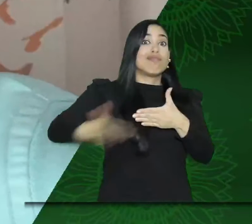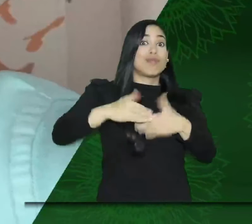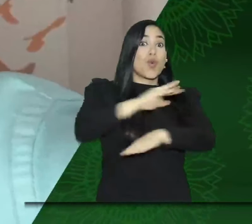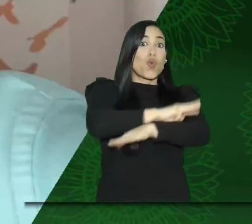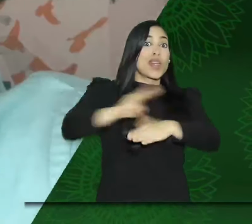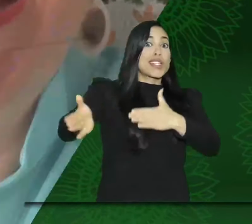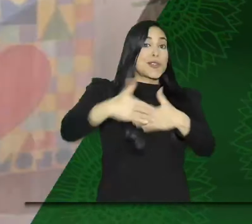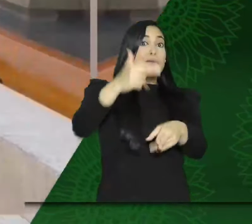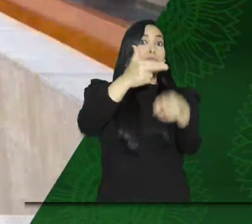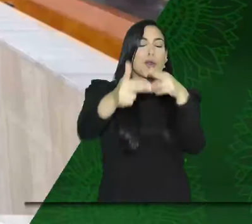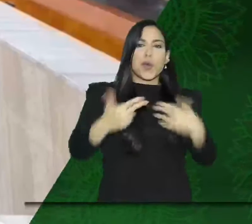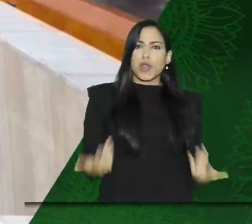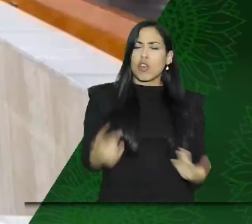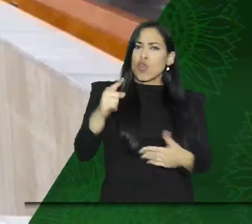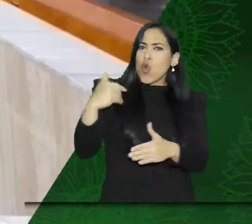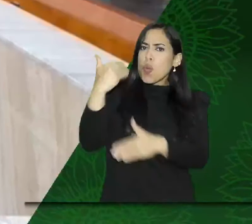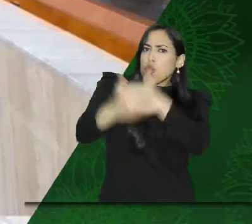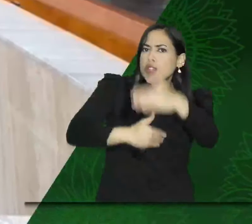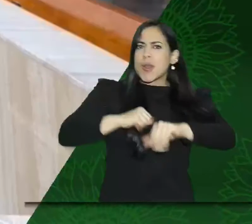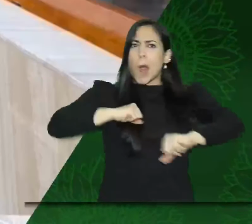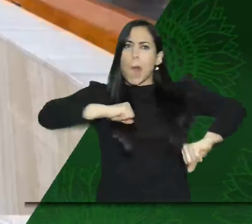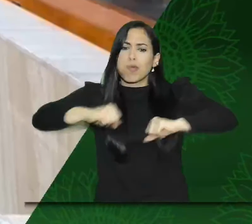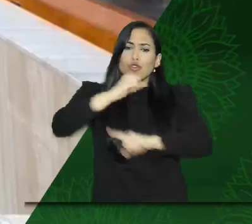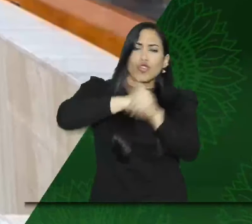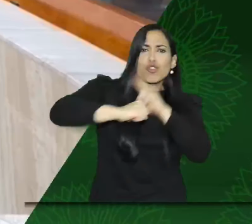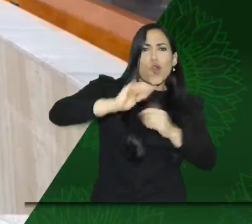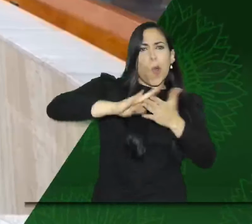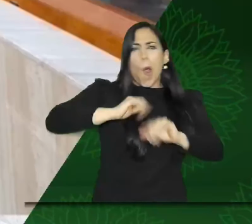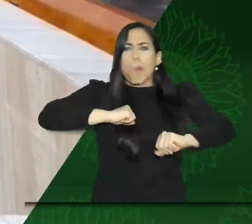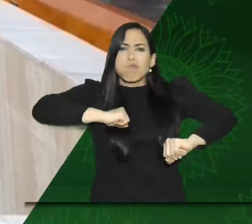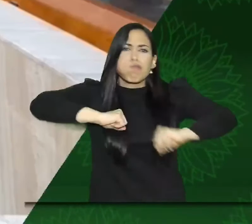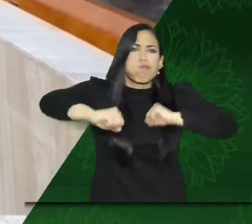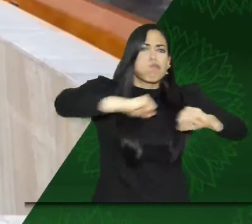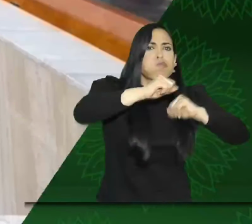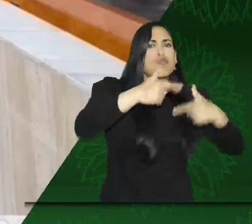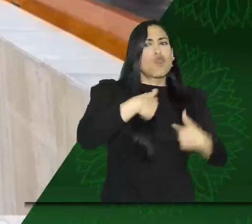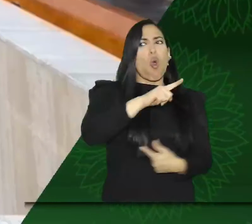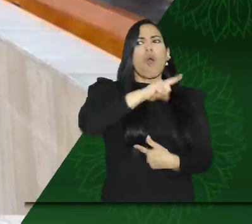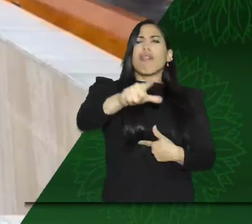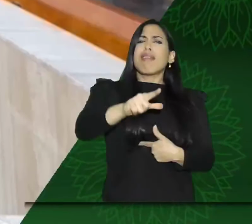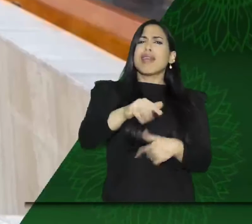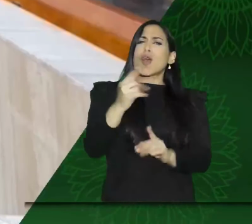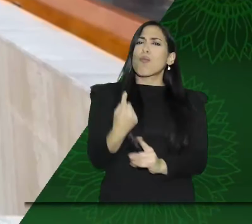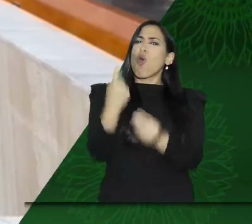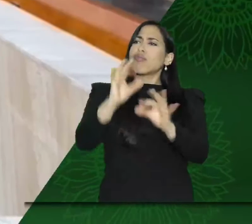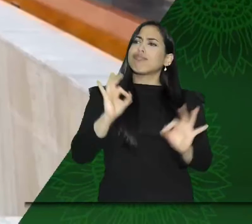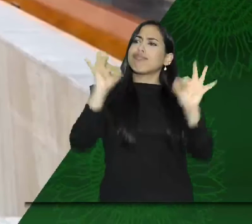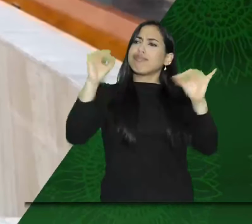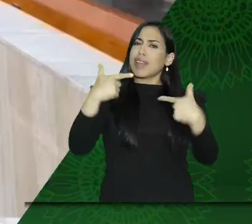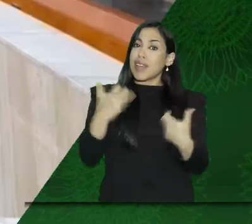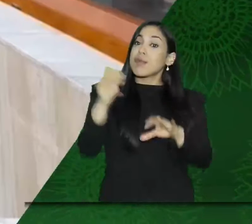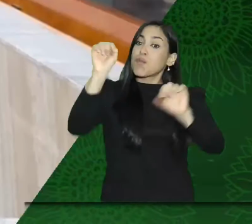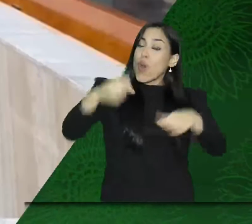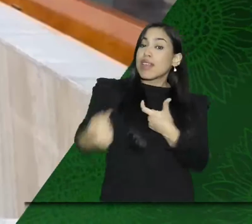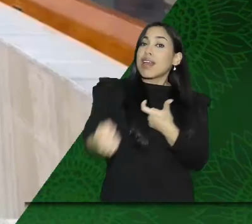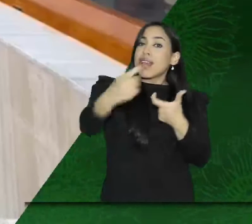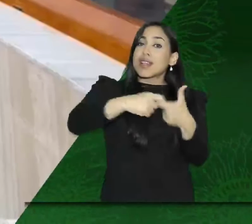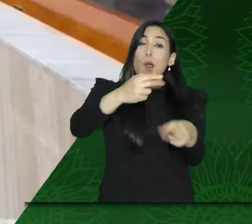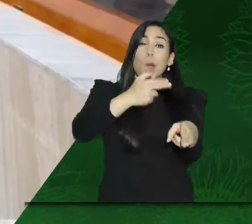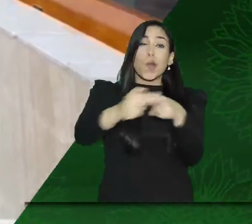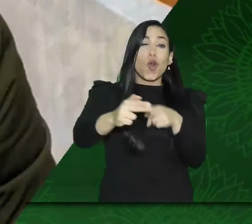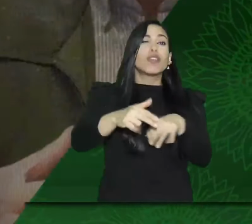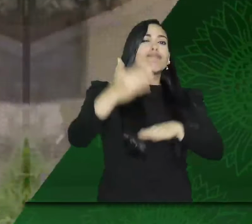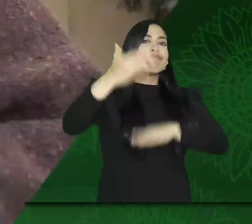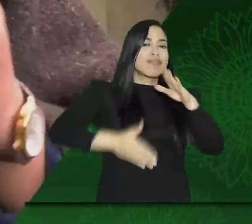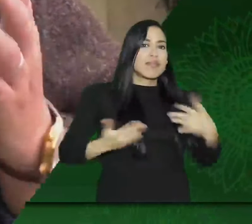en la plataforma. ¿Tienes procesos de activismo social en tu comunidad y quieres llevar tu liderazgo a la buena política? ¡Inscríbete! ¡Quedan